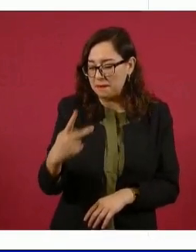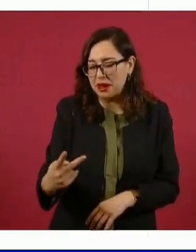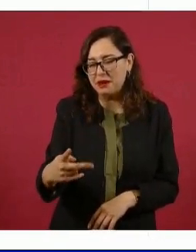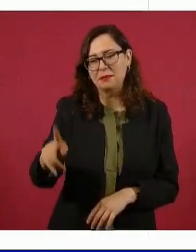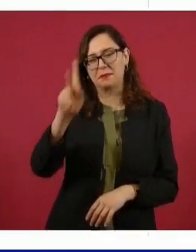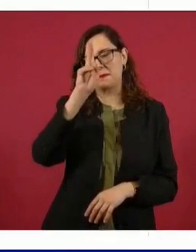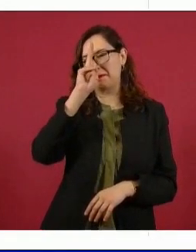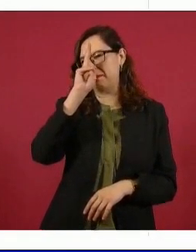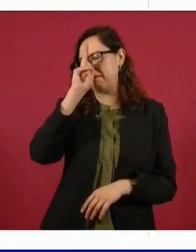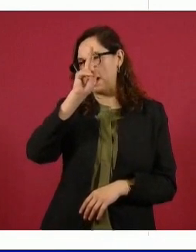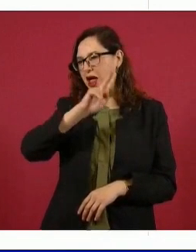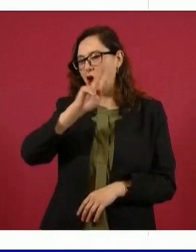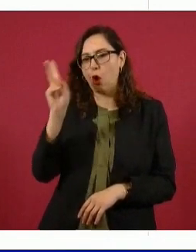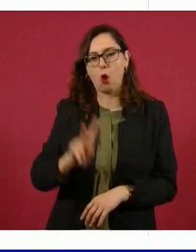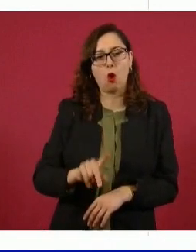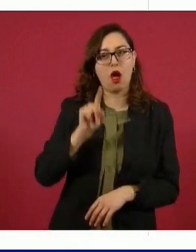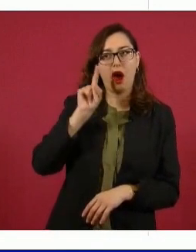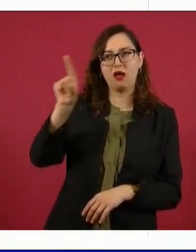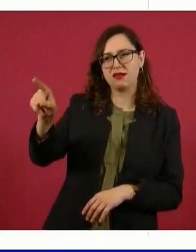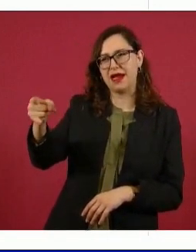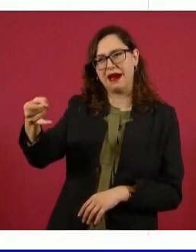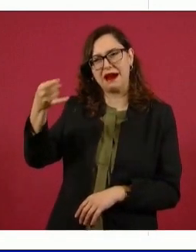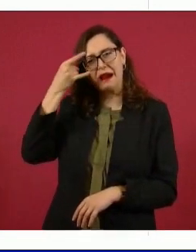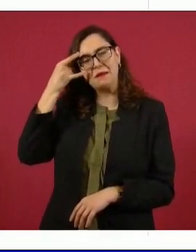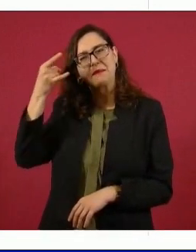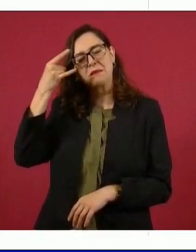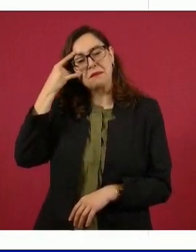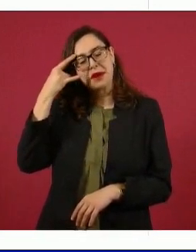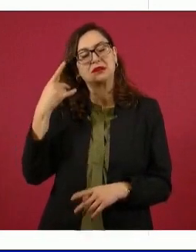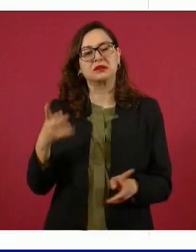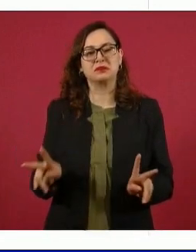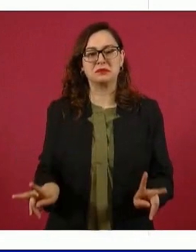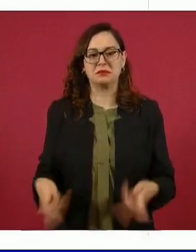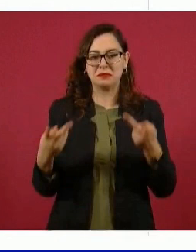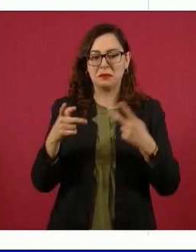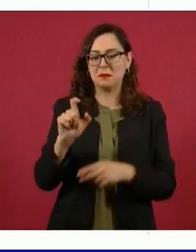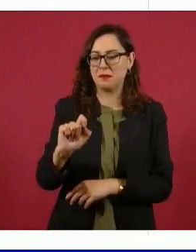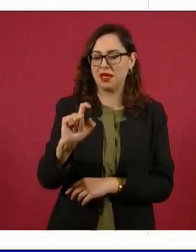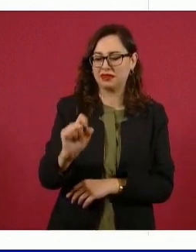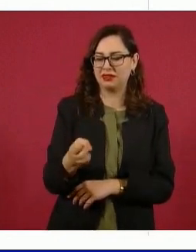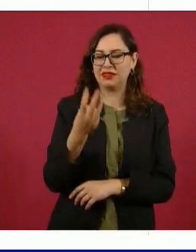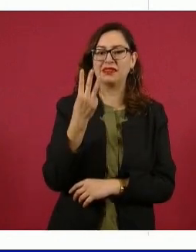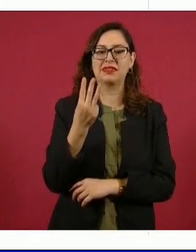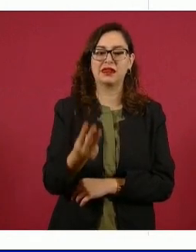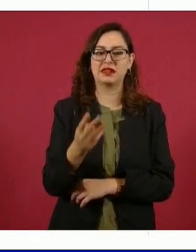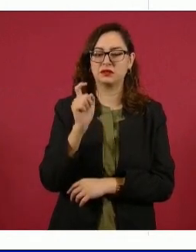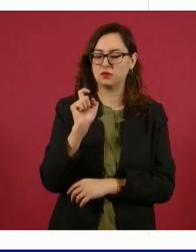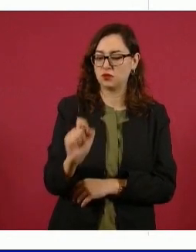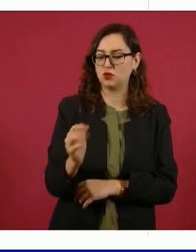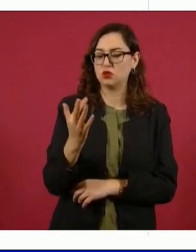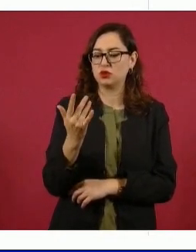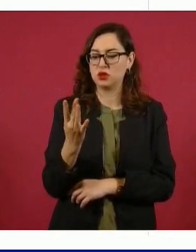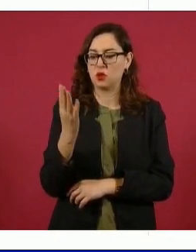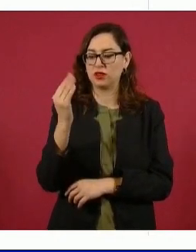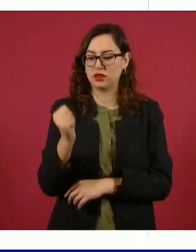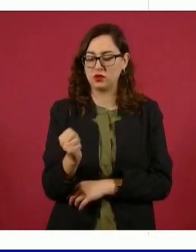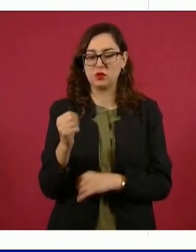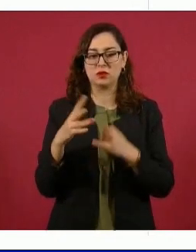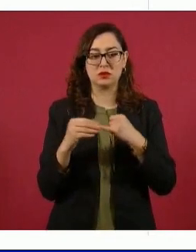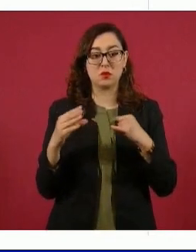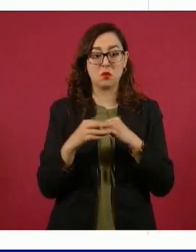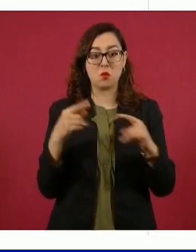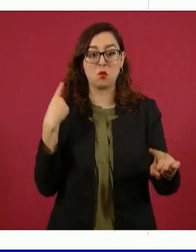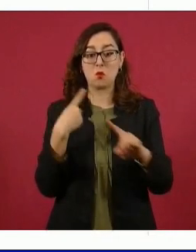en Escárcega, Campeche, un precio al público de 23 pesos con 59 centavos, porque esos